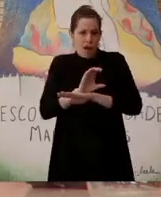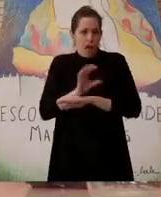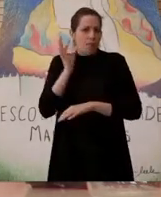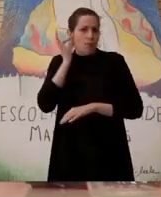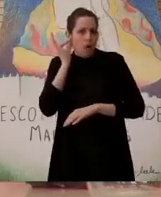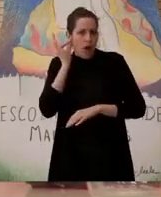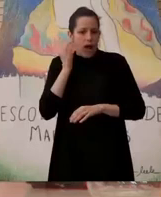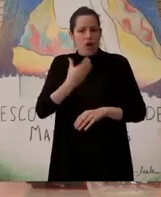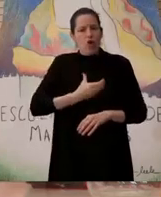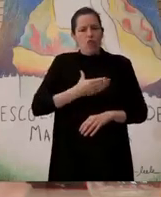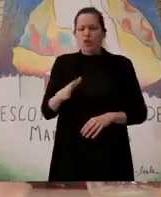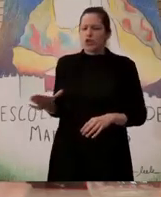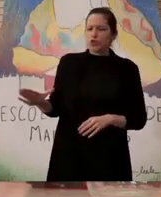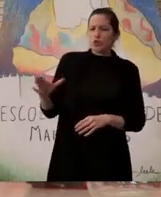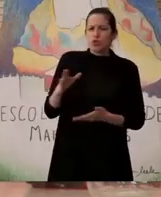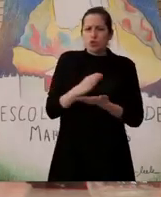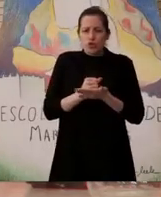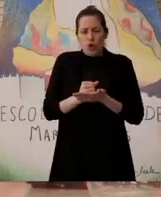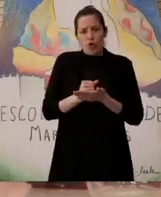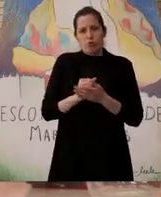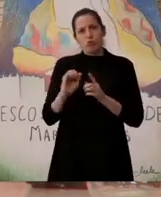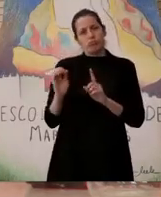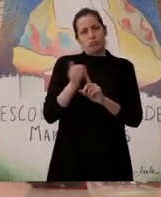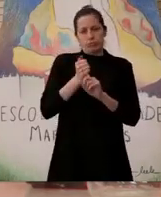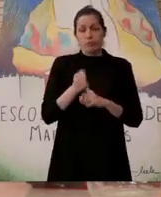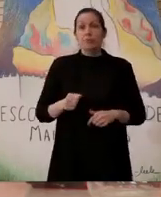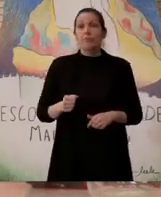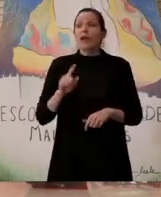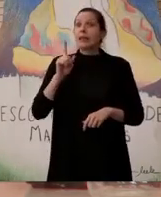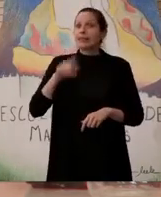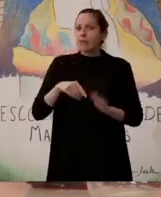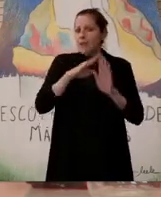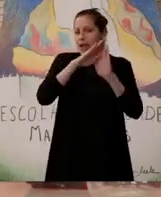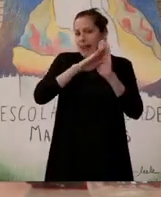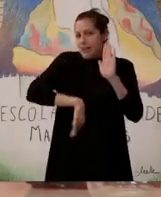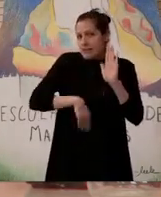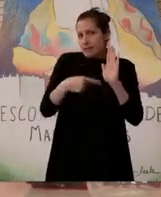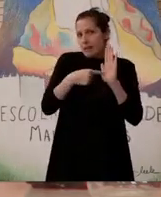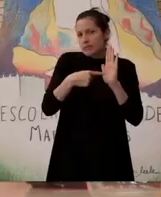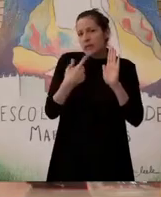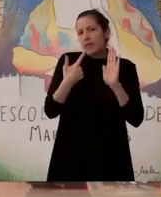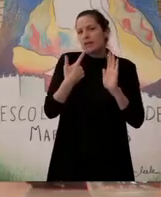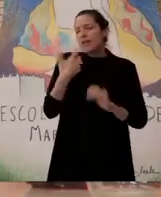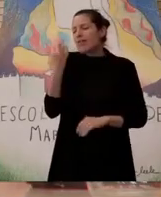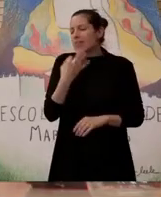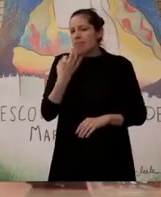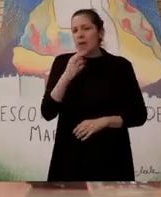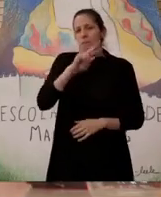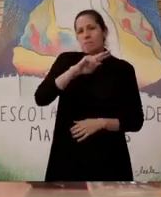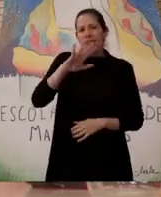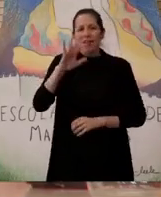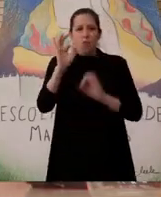conseguir que en las listas vayan obligatoriamente un 25% de mujeres madre mía